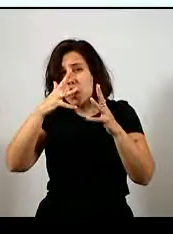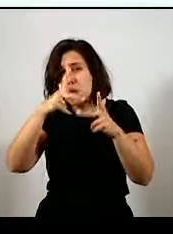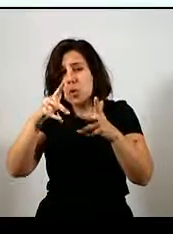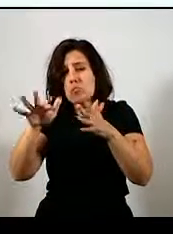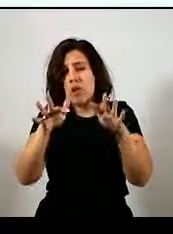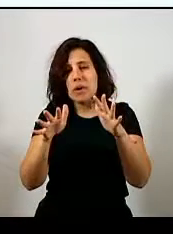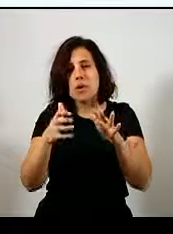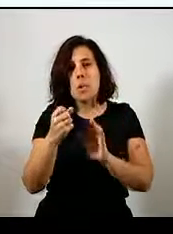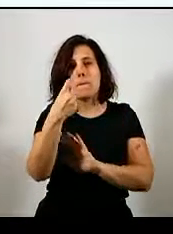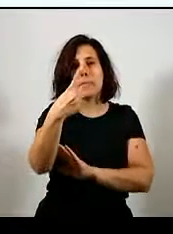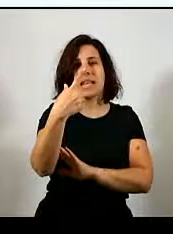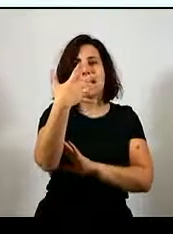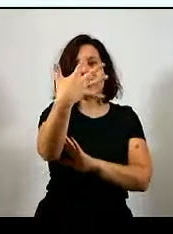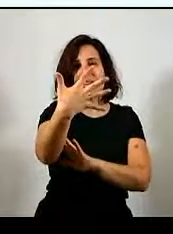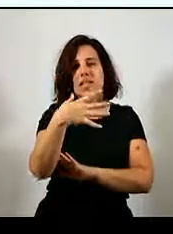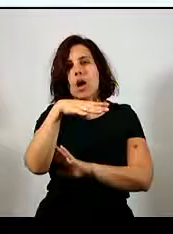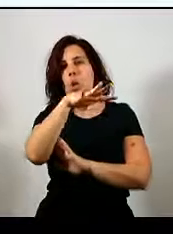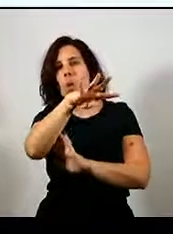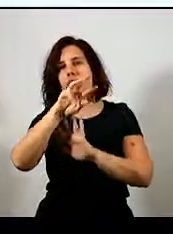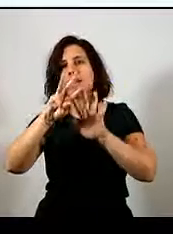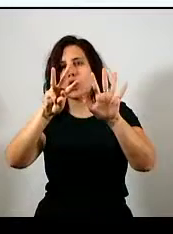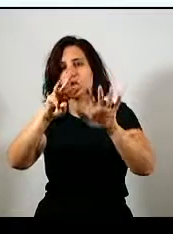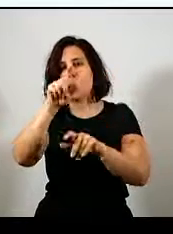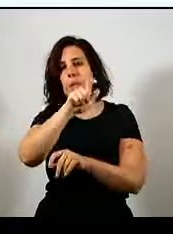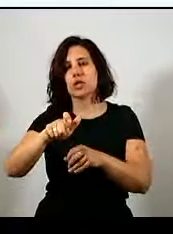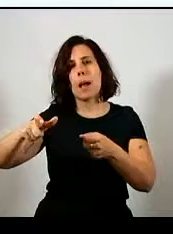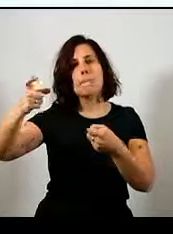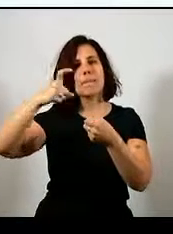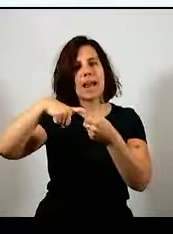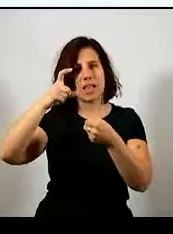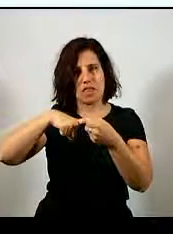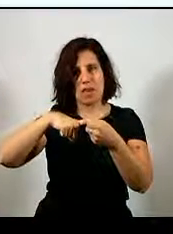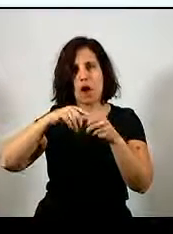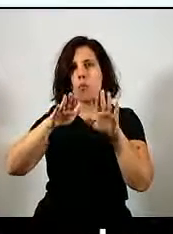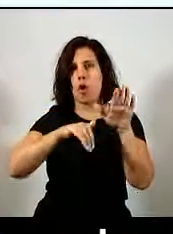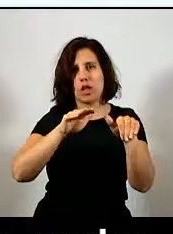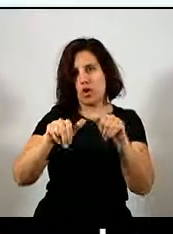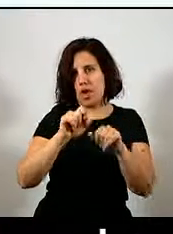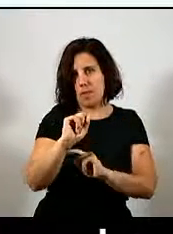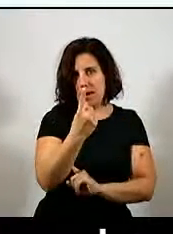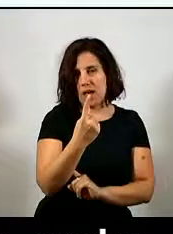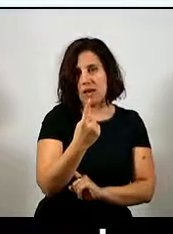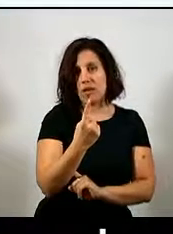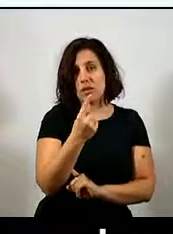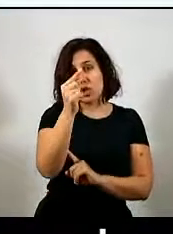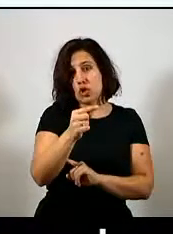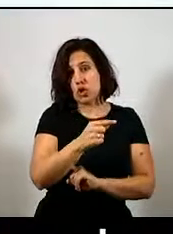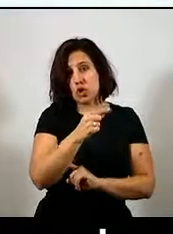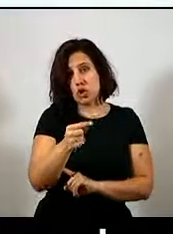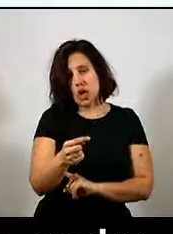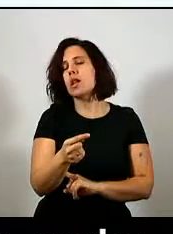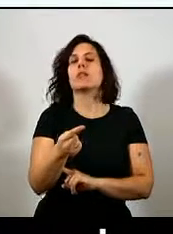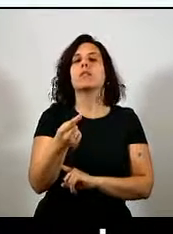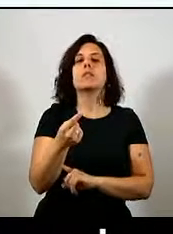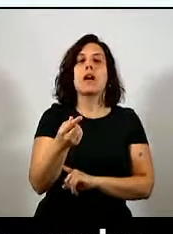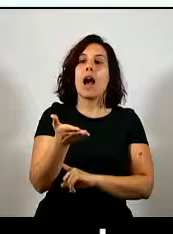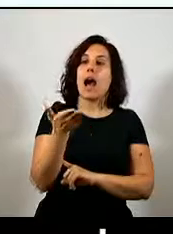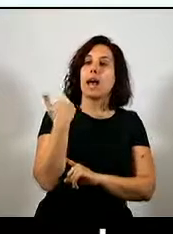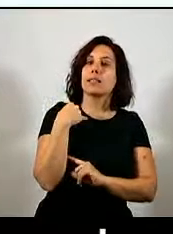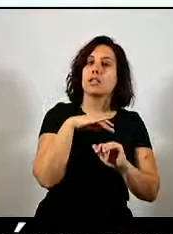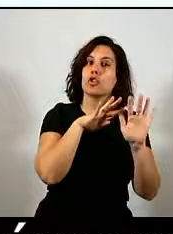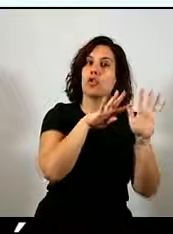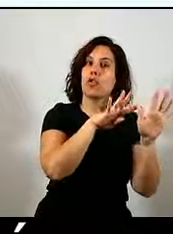1.548 participantes en esta convocatoria, en la que hemos incrementado con 30 el número de especialidades, pasando de